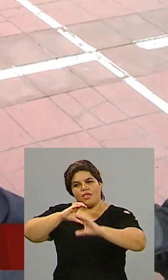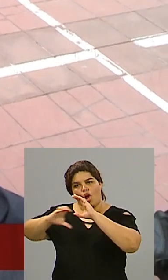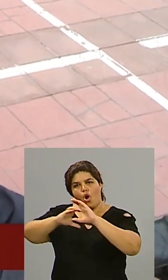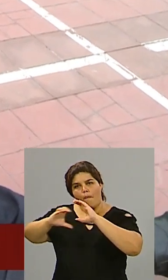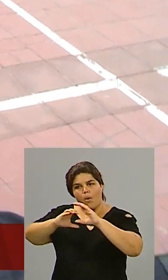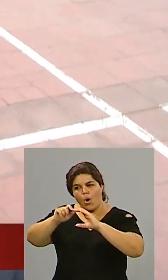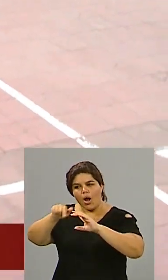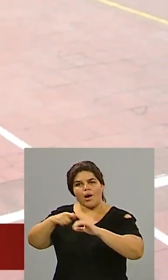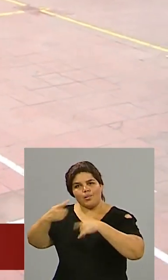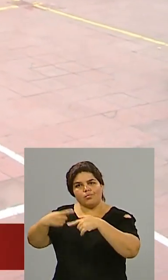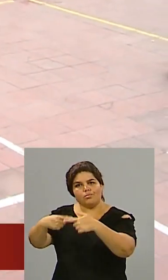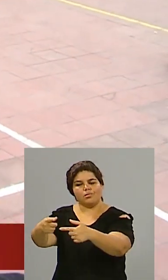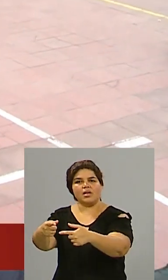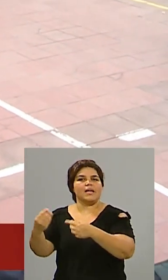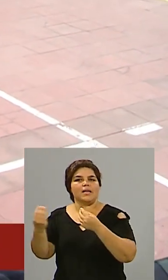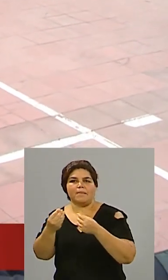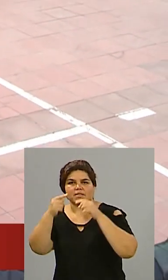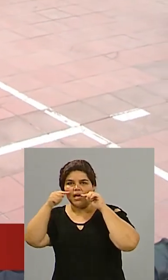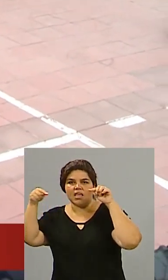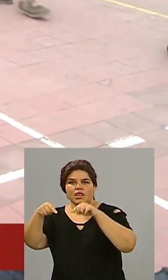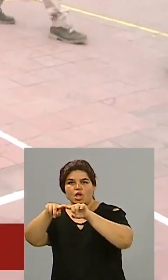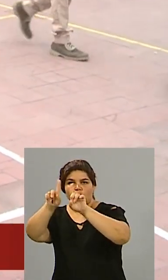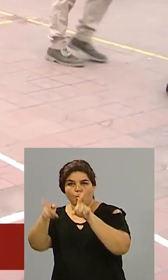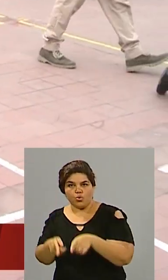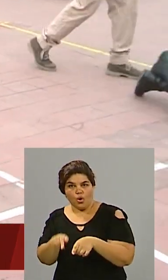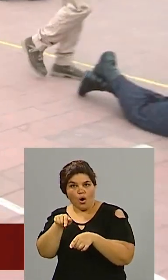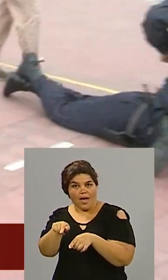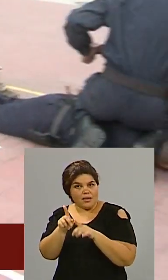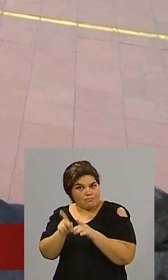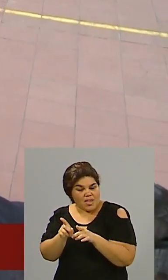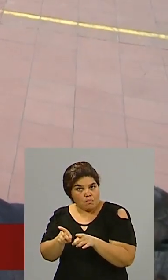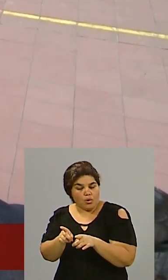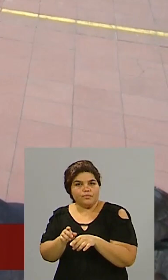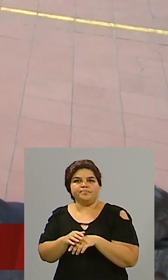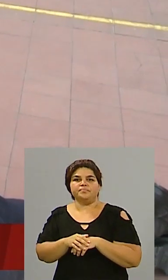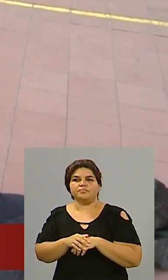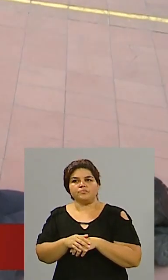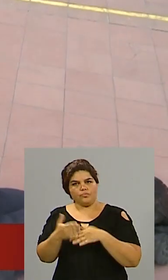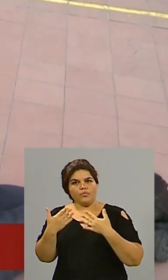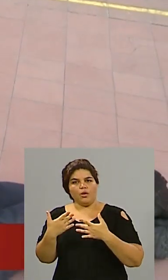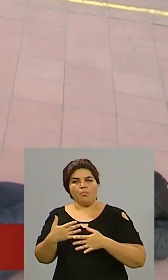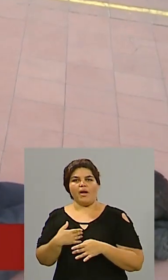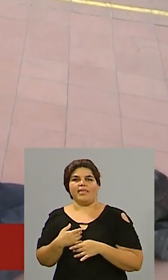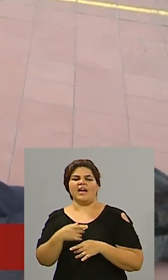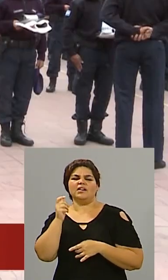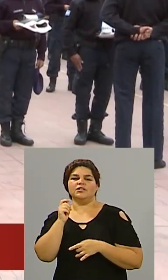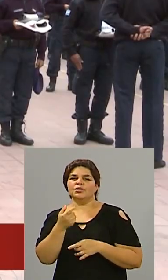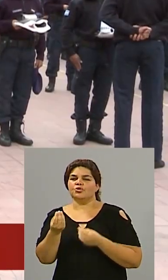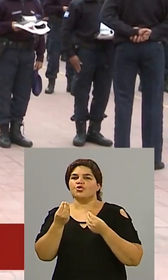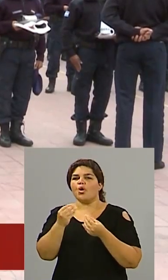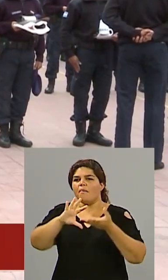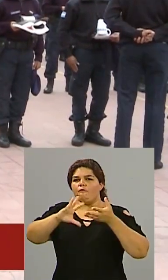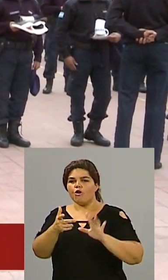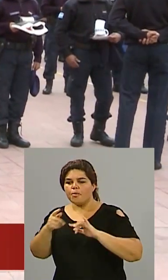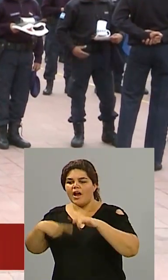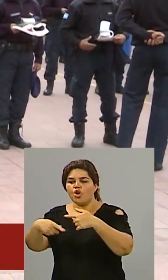tenemos no solo una relación funcional, sino que también hay una relación de directiva y de liderazgo sobre cómo claro. queremos que ese instituto